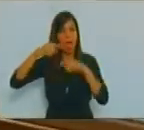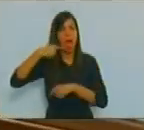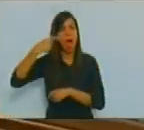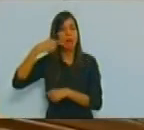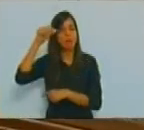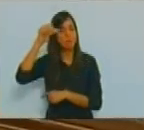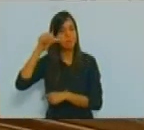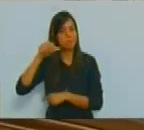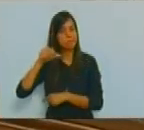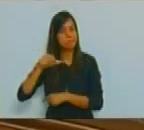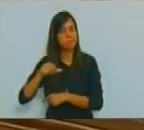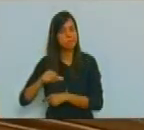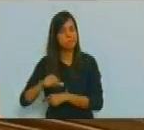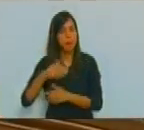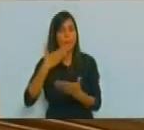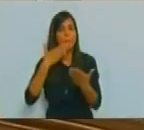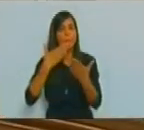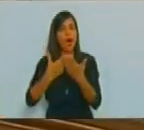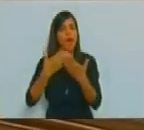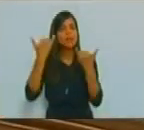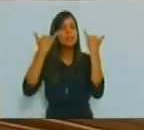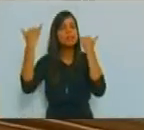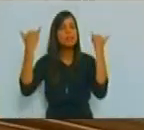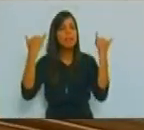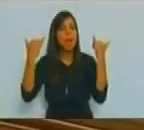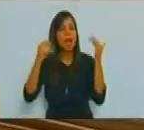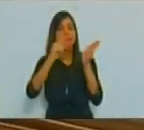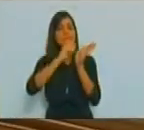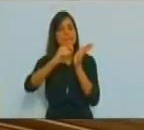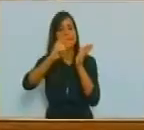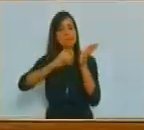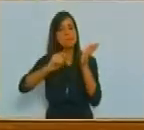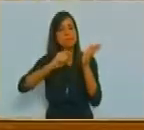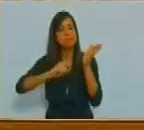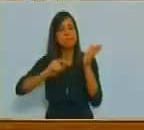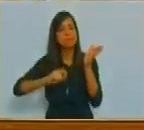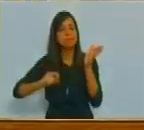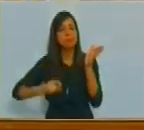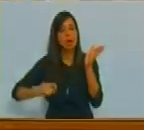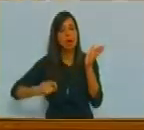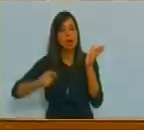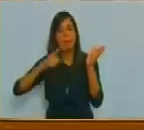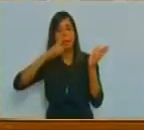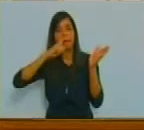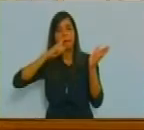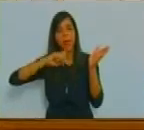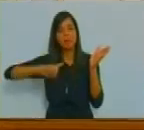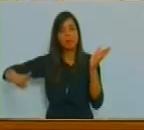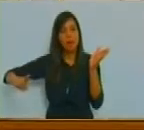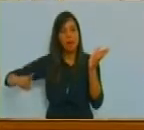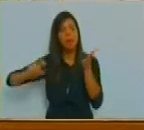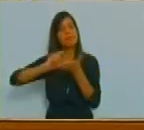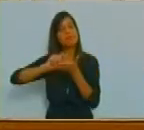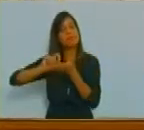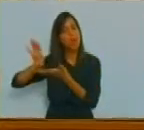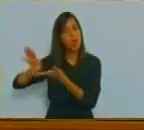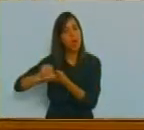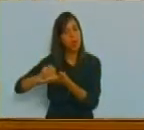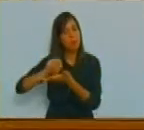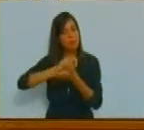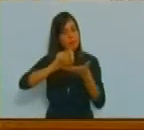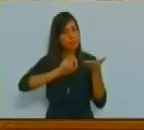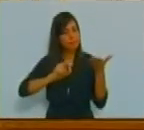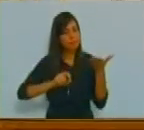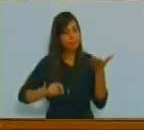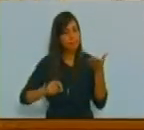crea las propuestas por parte del ejecutivo nacional del presidente de la república nicolás maduro moros